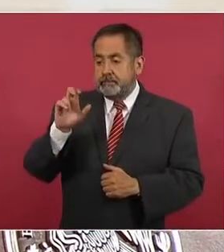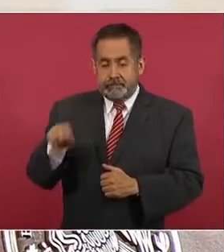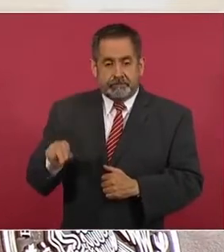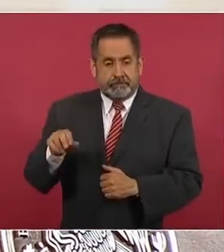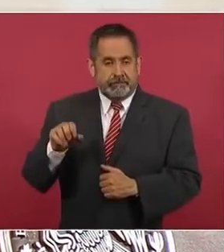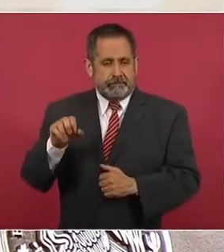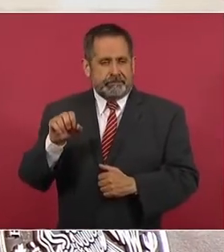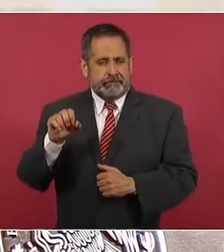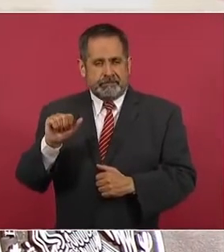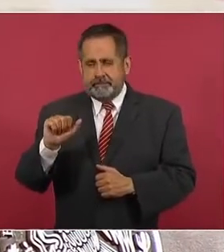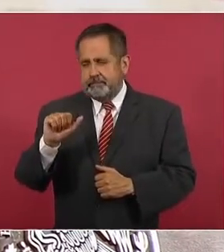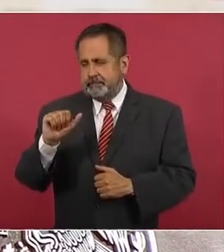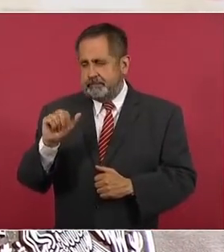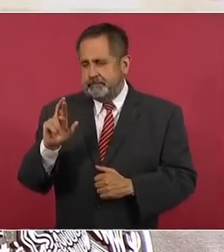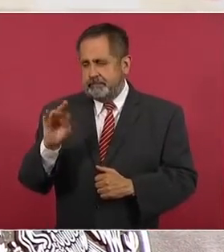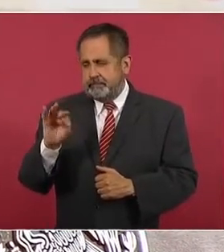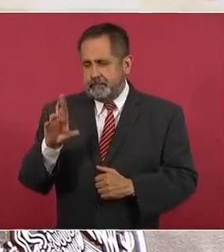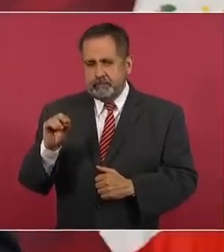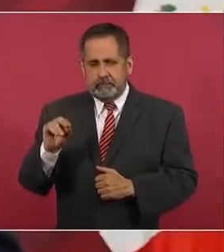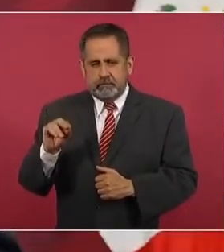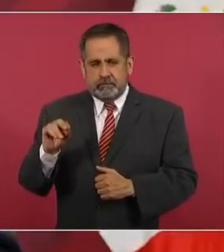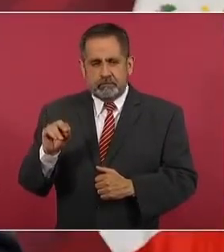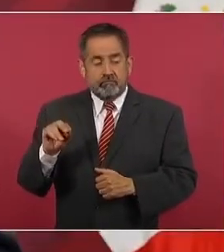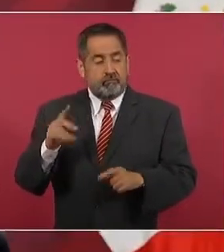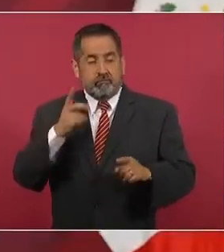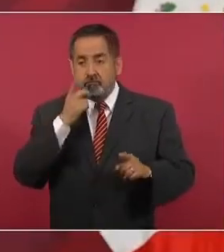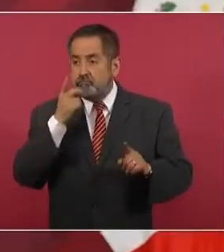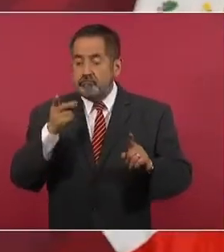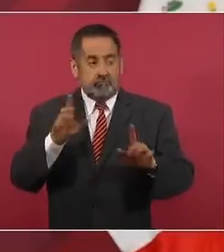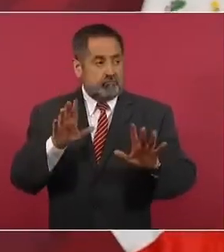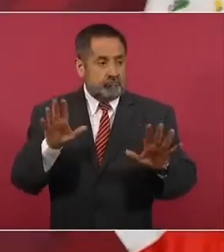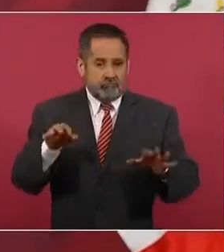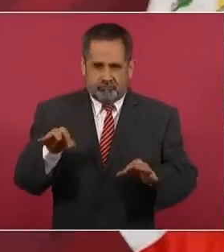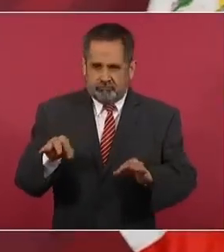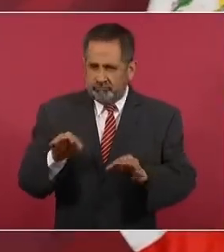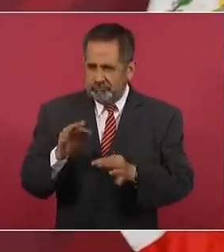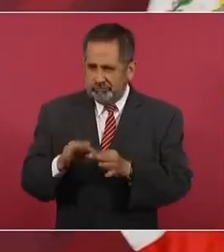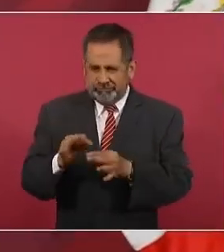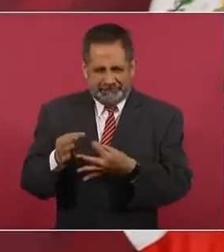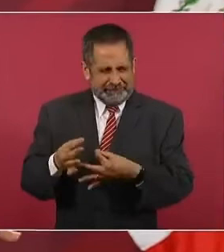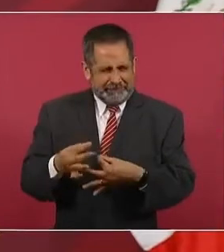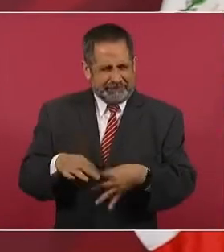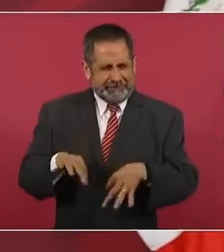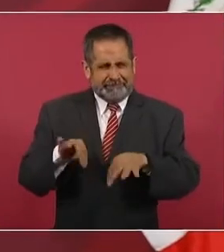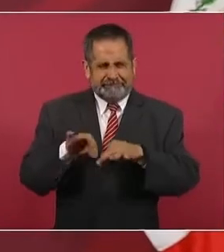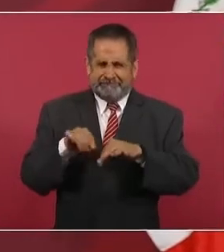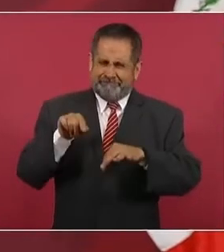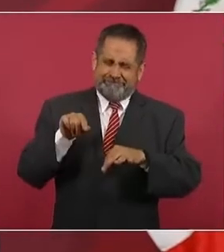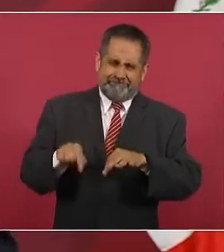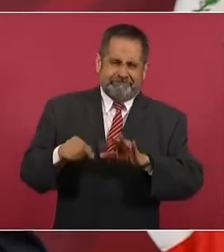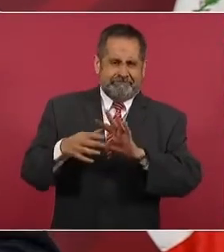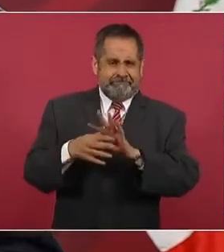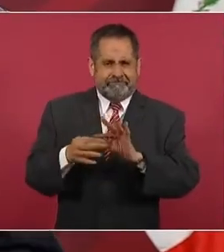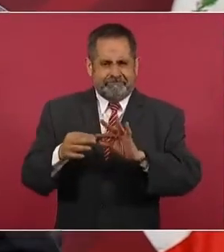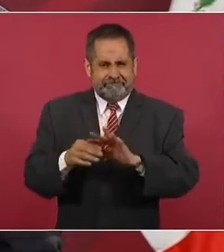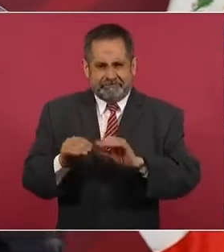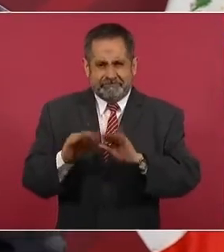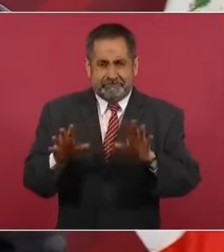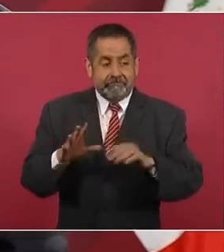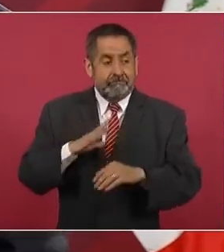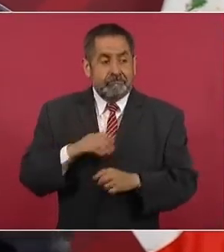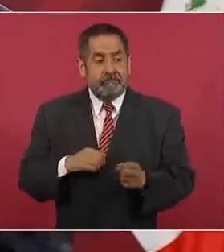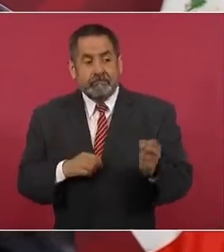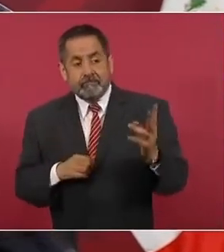Saldívar dijo: esto es muy importante y hay que aclararlo. A ver, porque habían